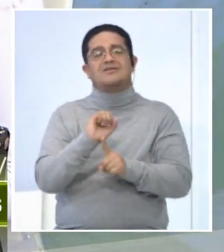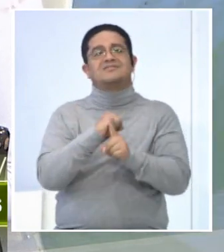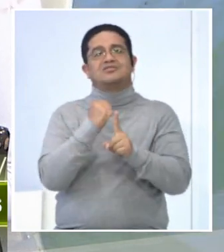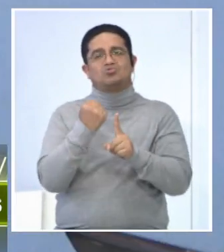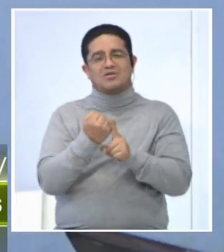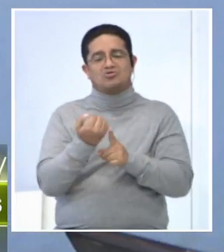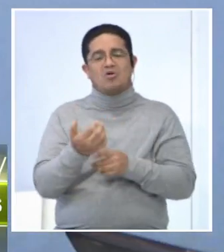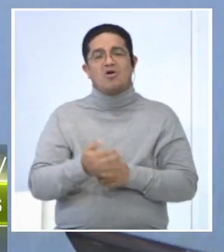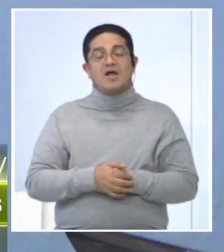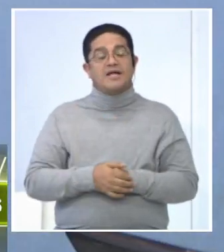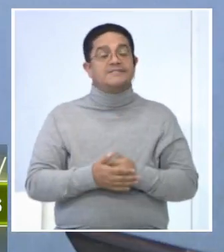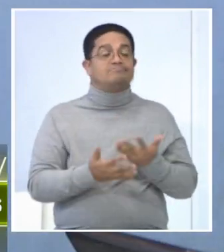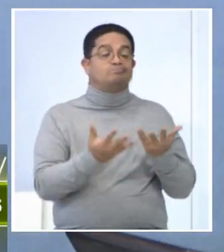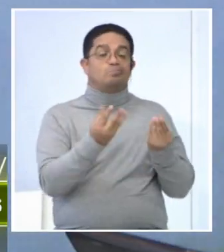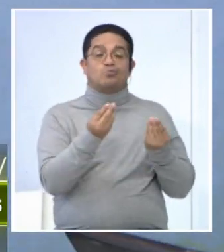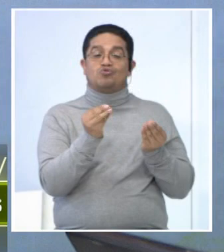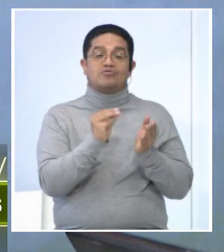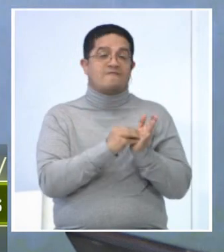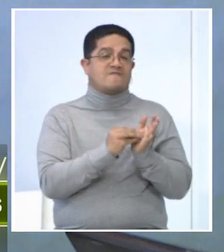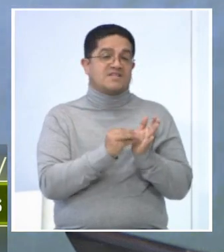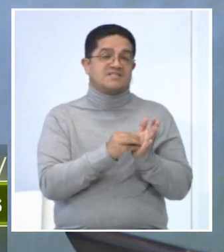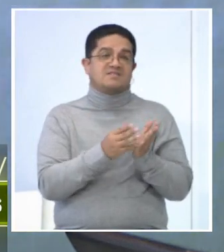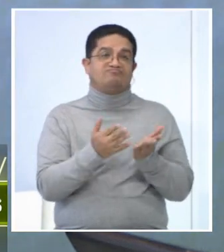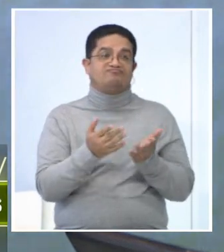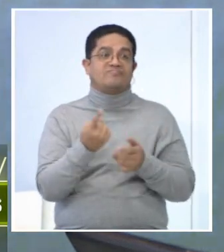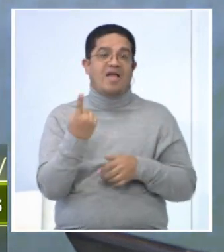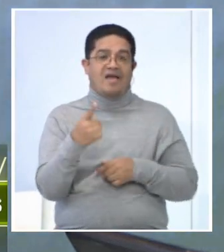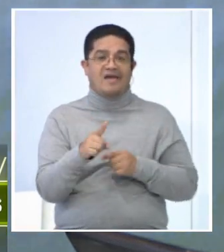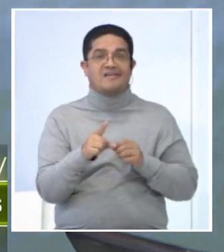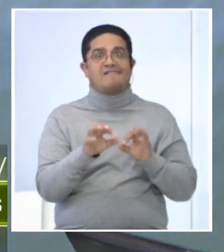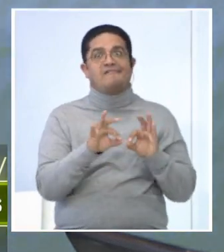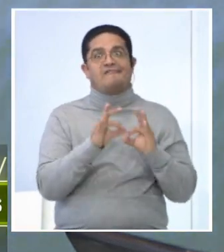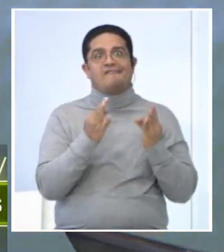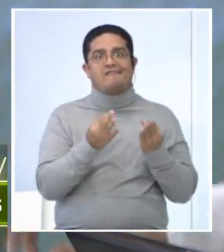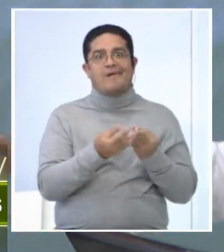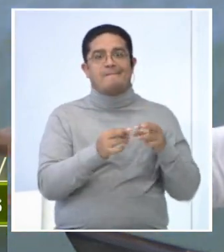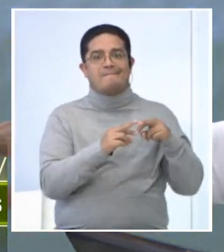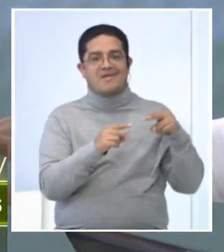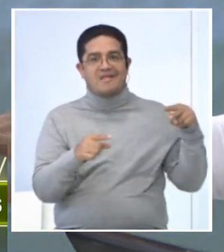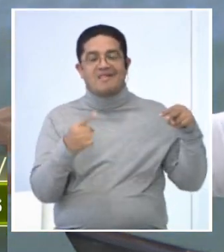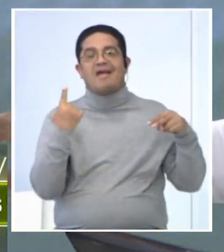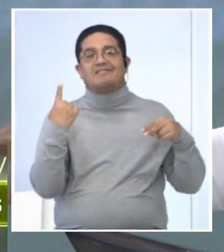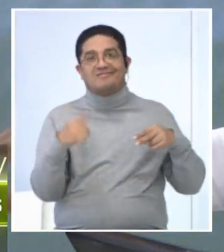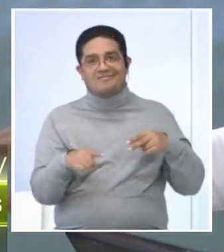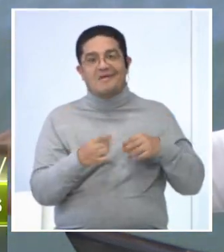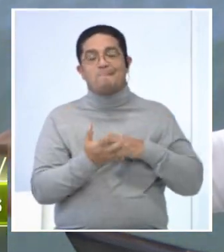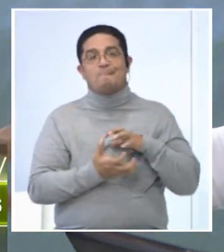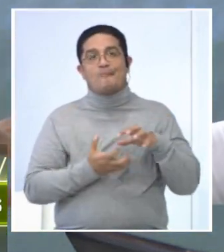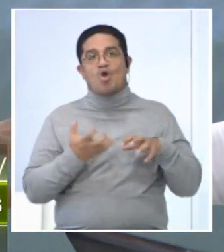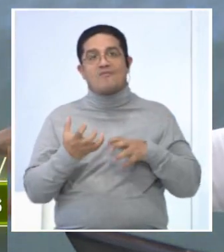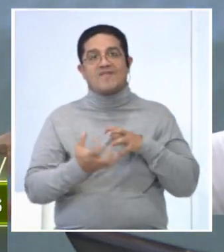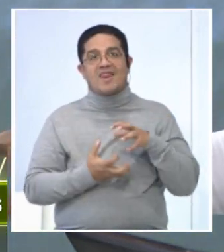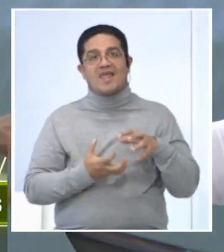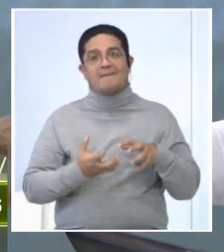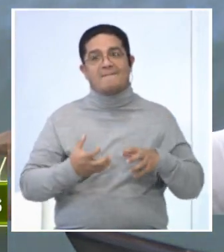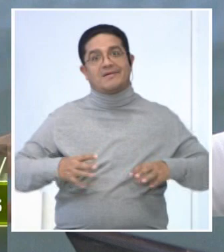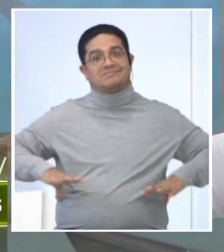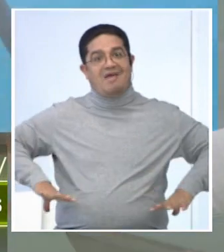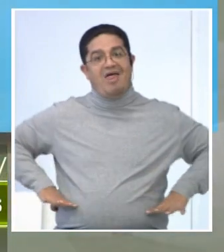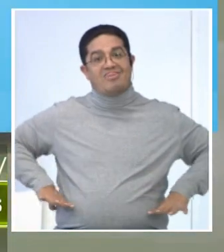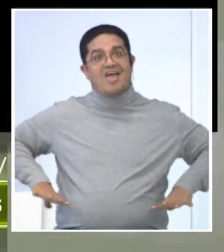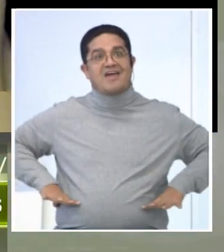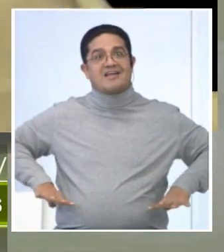reemplazo? Bueno, muchas veces hay condiciones genéticas, ¿ok? Hay pacientes que nacen con ciertas patologías, sobre todo en la cadera,